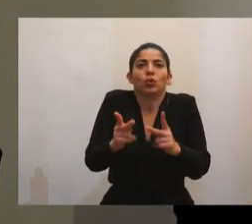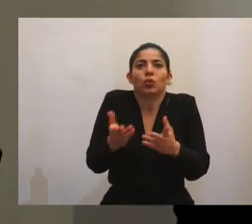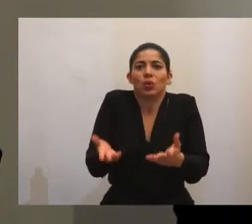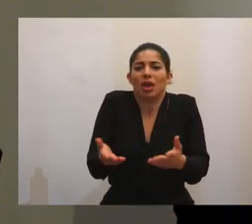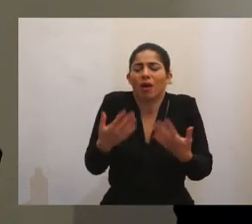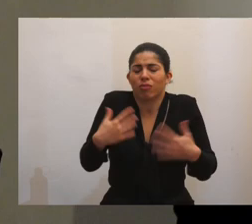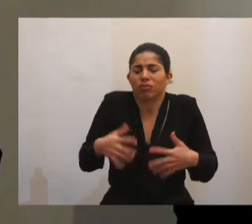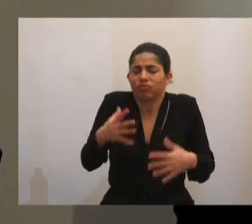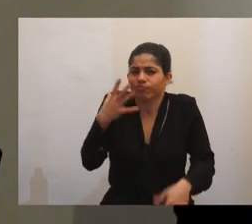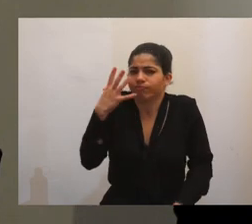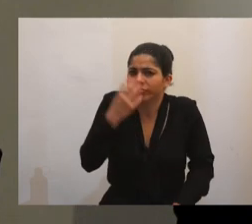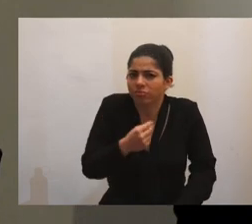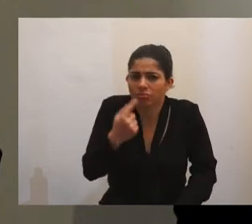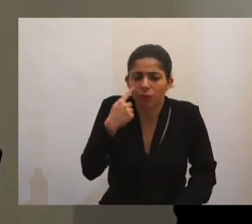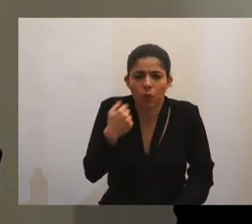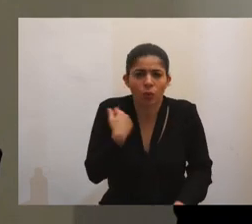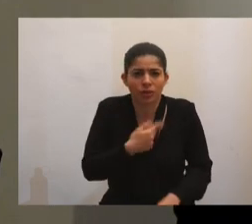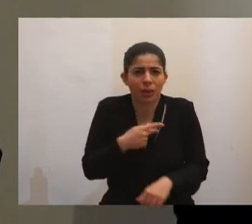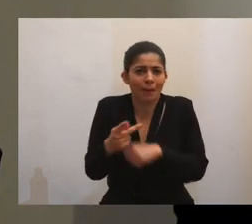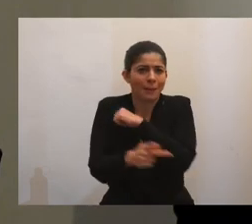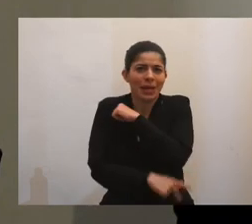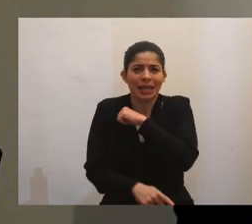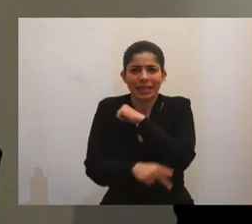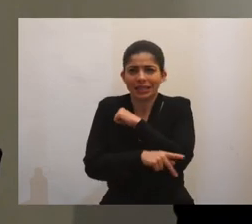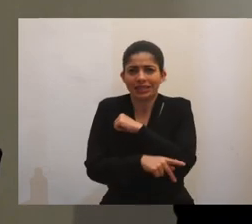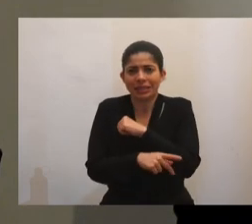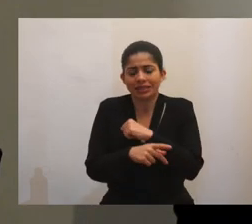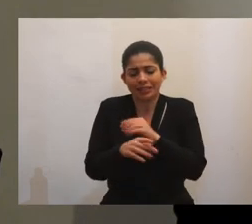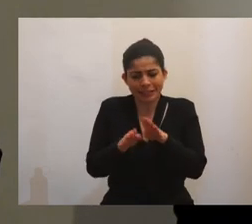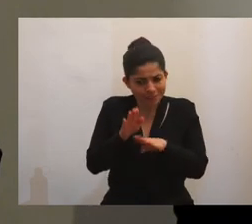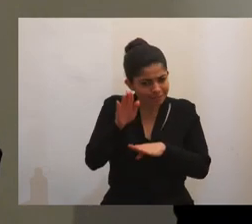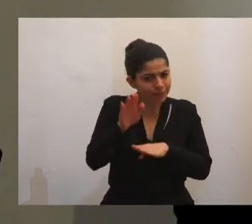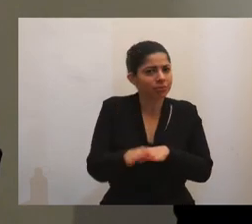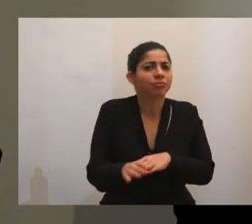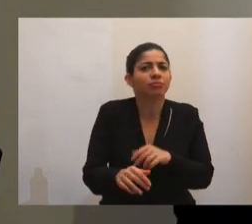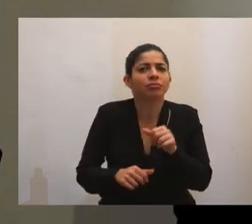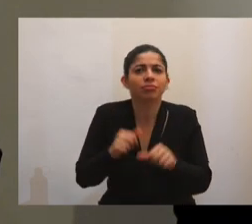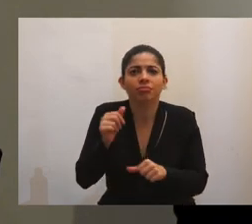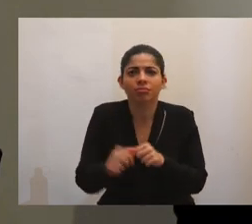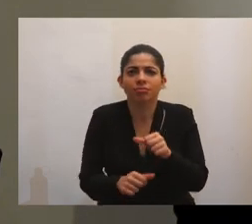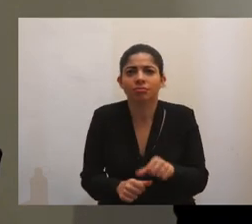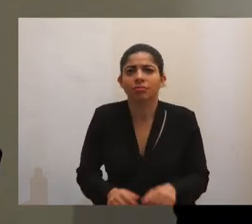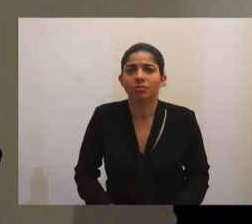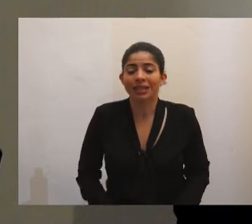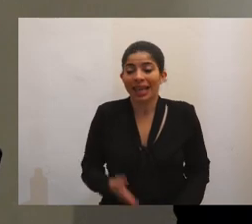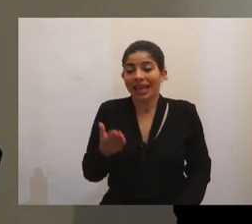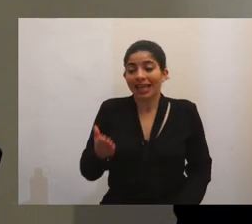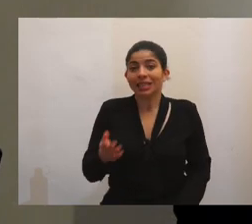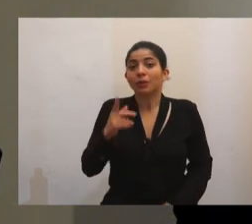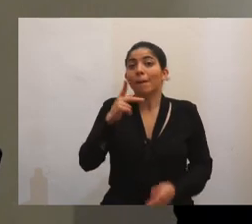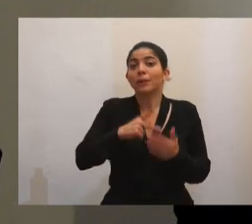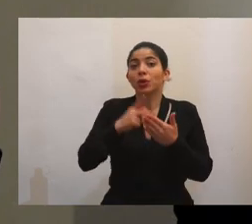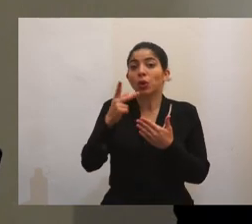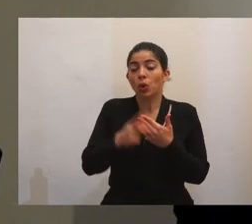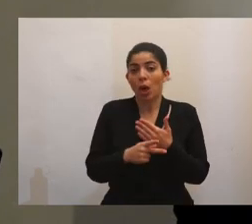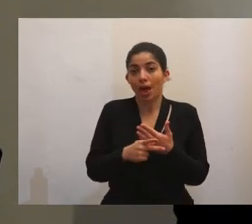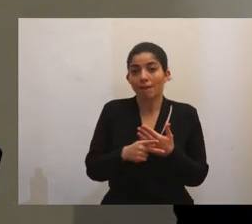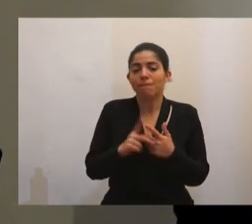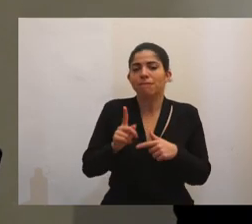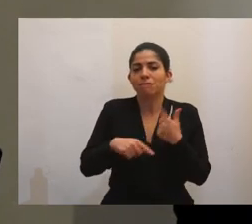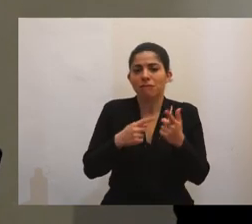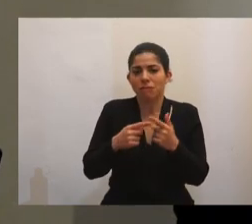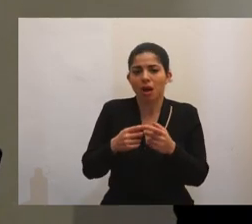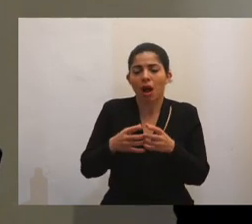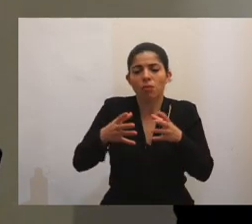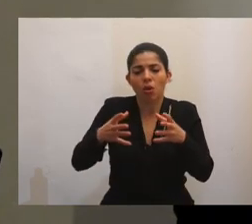tan maravillosa para este país de dar un paso hacia adelante. Este es un programa que irá creciendo con